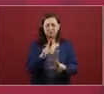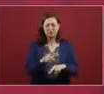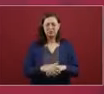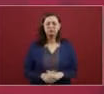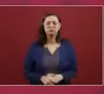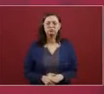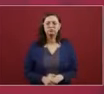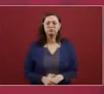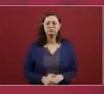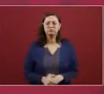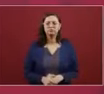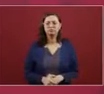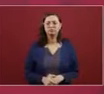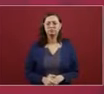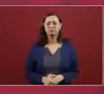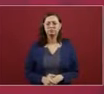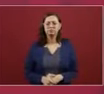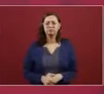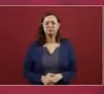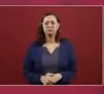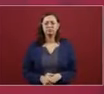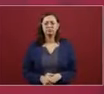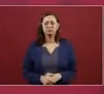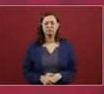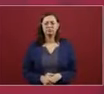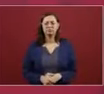no es